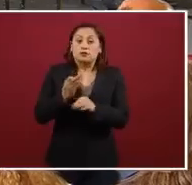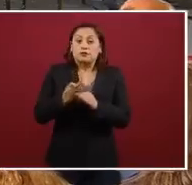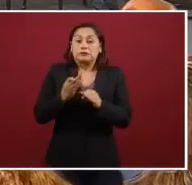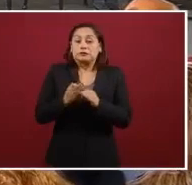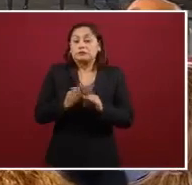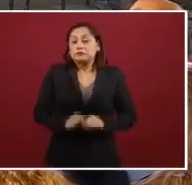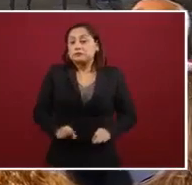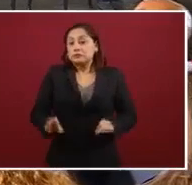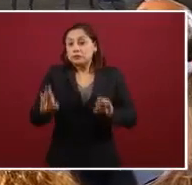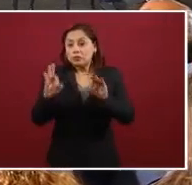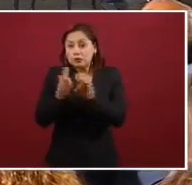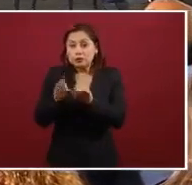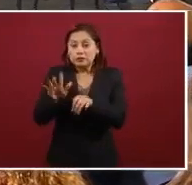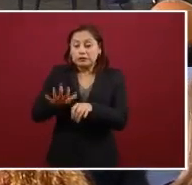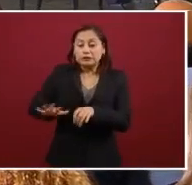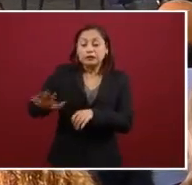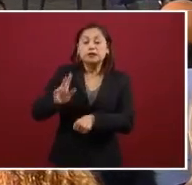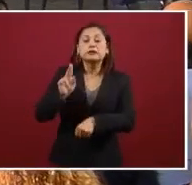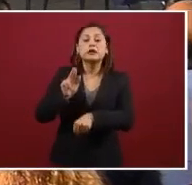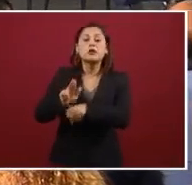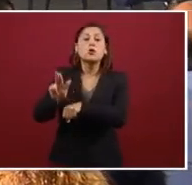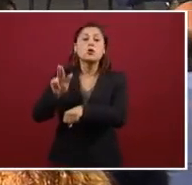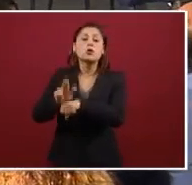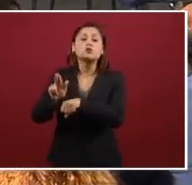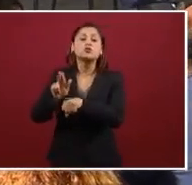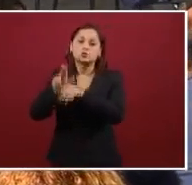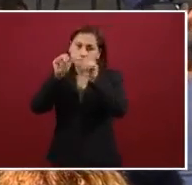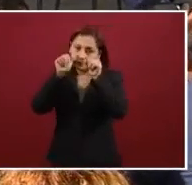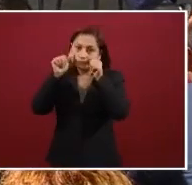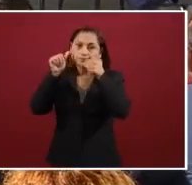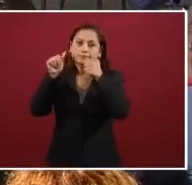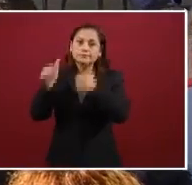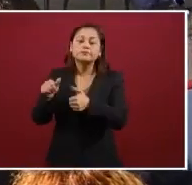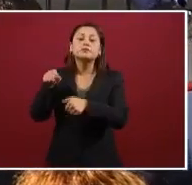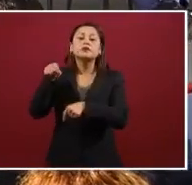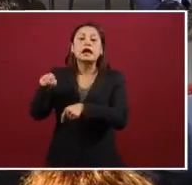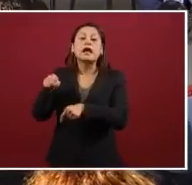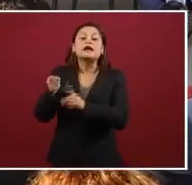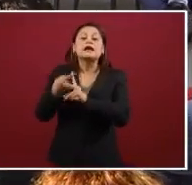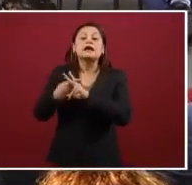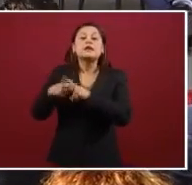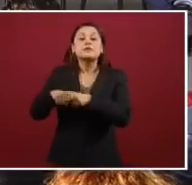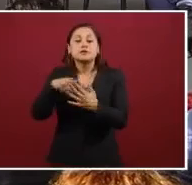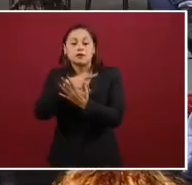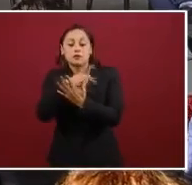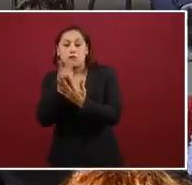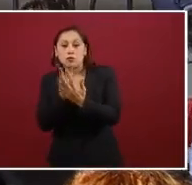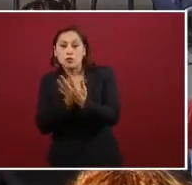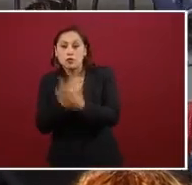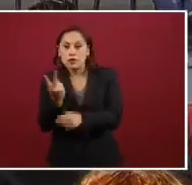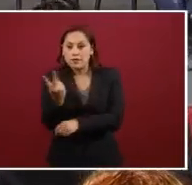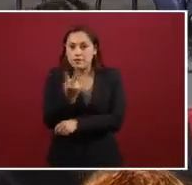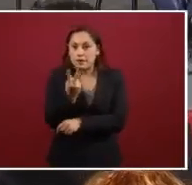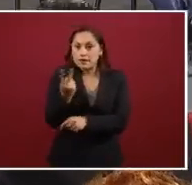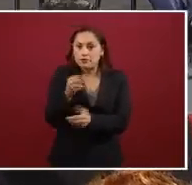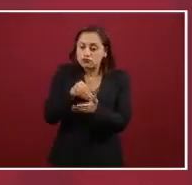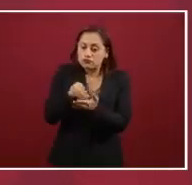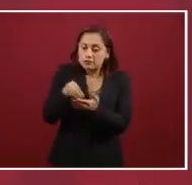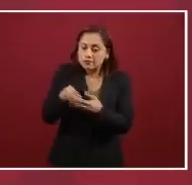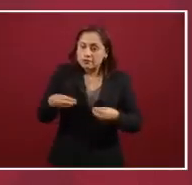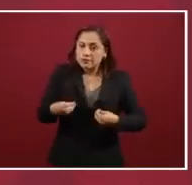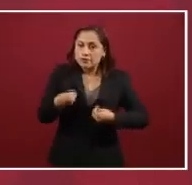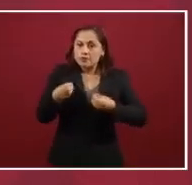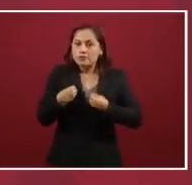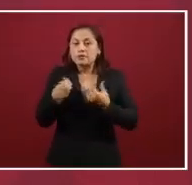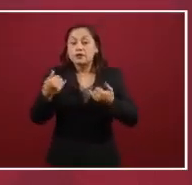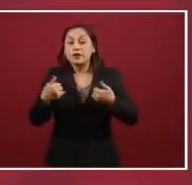importante trabajar en Honduras también. Entonces, en Honduras vamos a aplicar Sembrando Vida y Jóvenes Construyendo el Futuro, ambos financiados